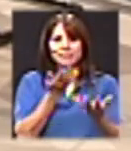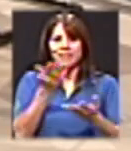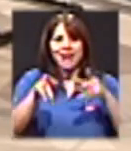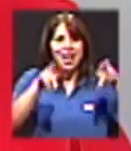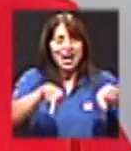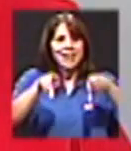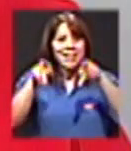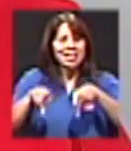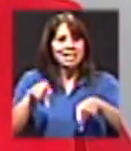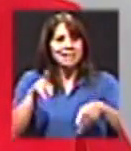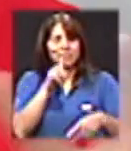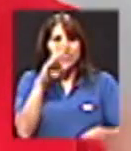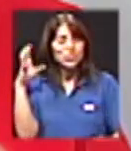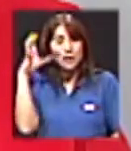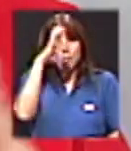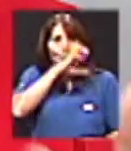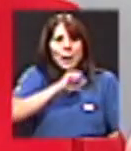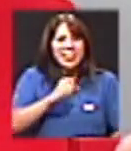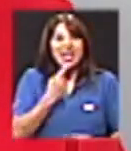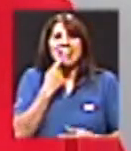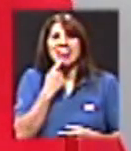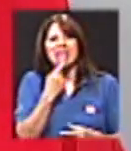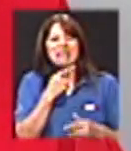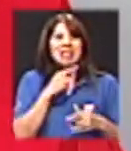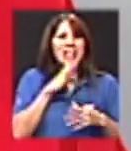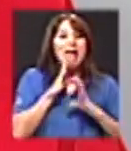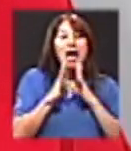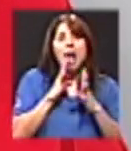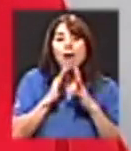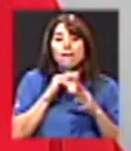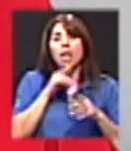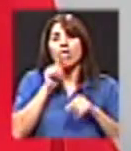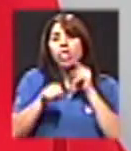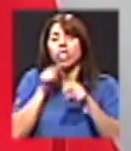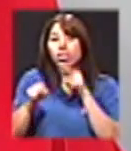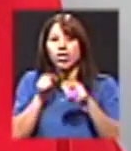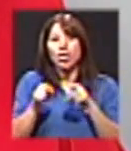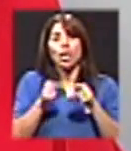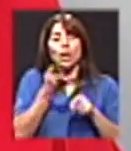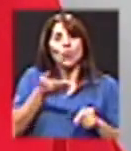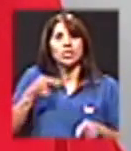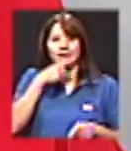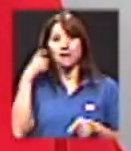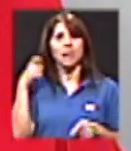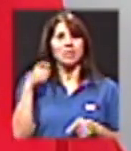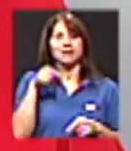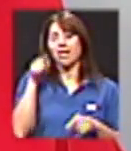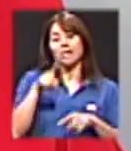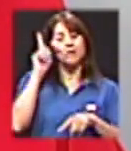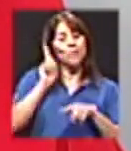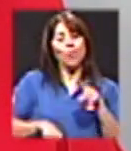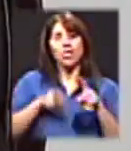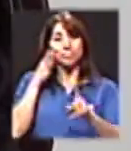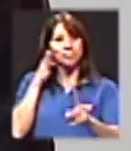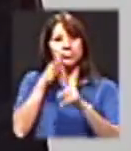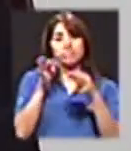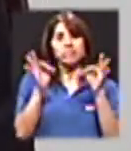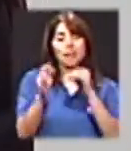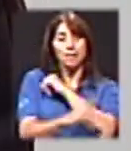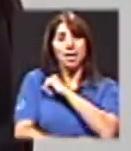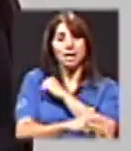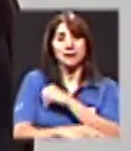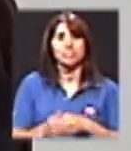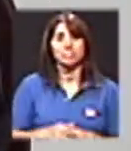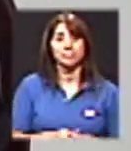conciencia de lo que dice, ¿verdad? Y la gente se ofende y se dicen cosas muy feas y así no se va a llevar el país a ningún lugar, ¿verdad? Bueno,